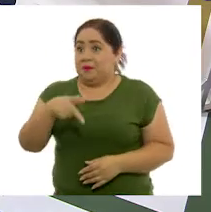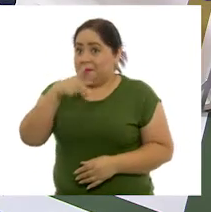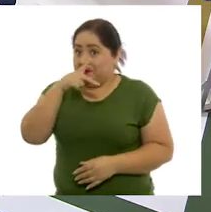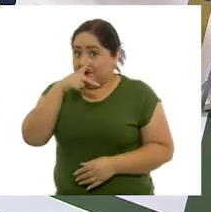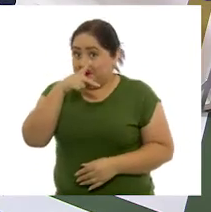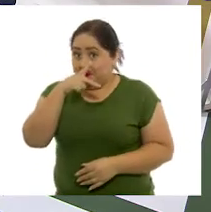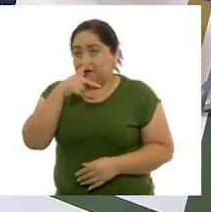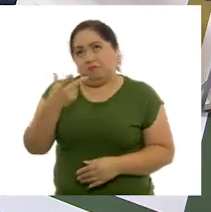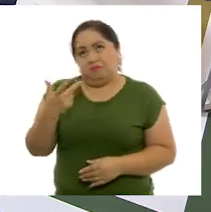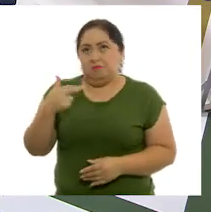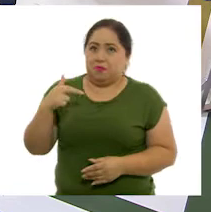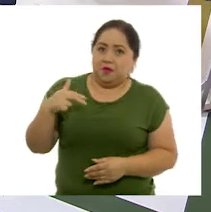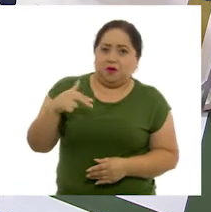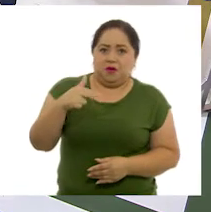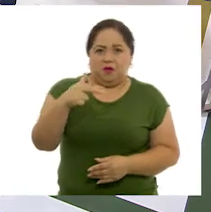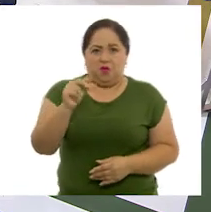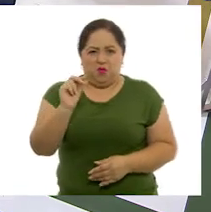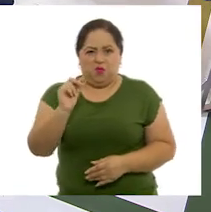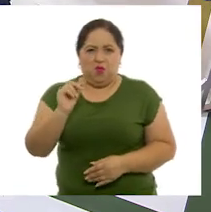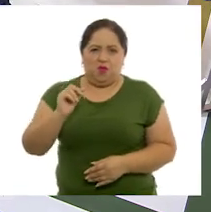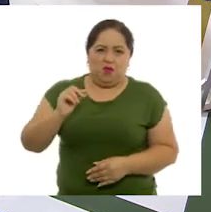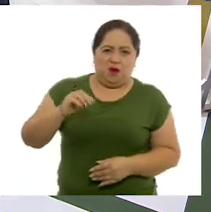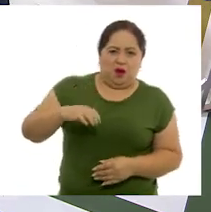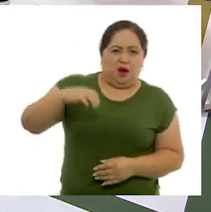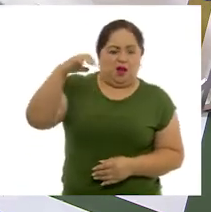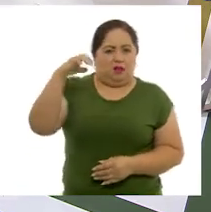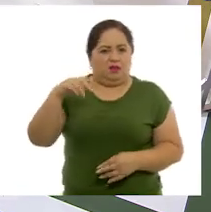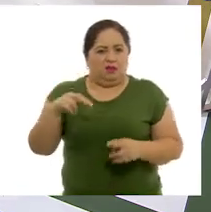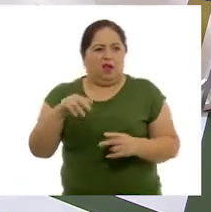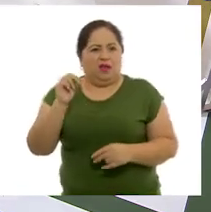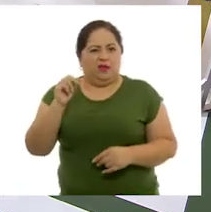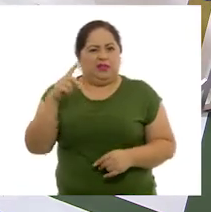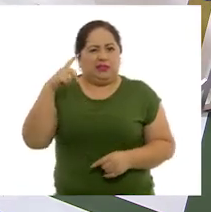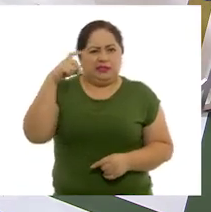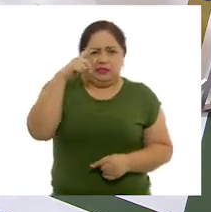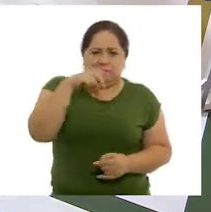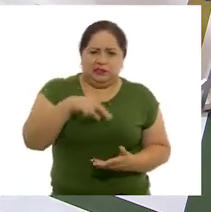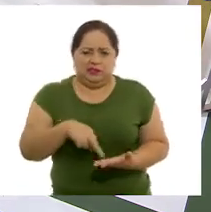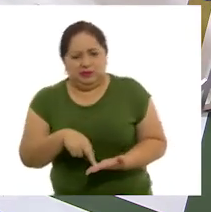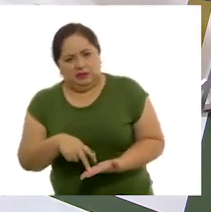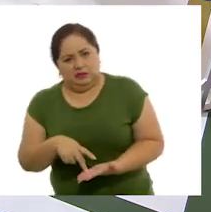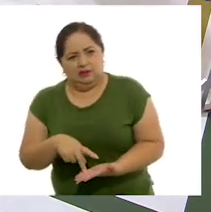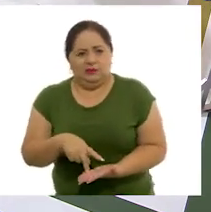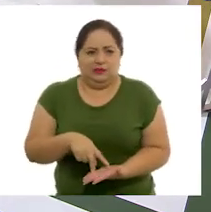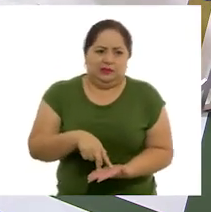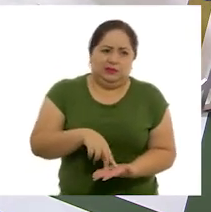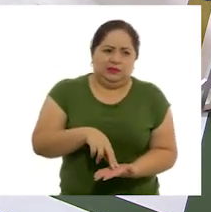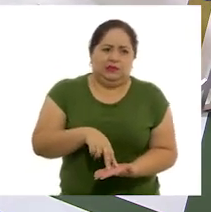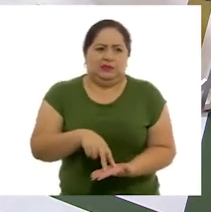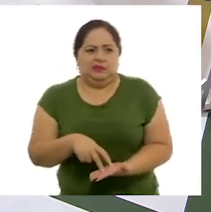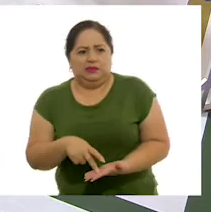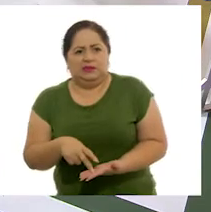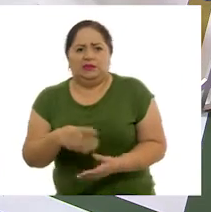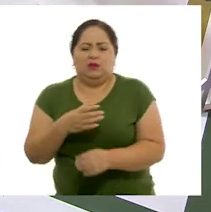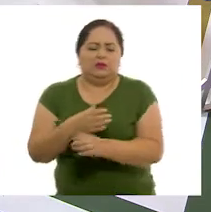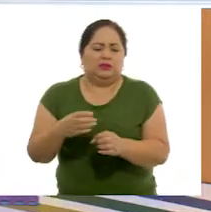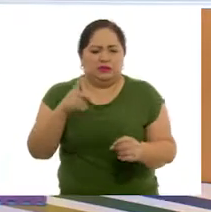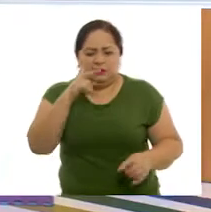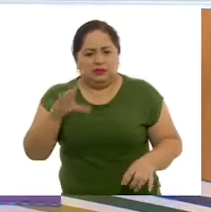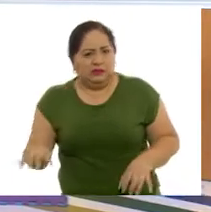Mi papá camina está como... Está un poco grande y sí, a veces ya le cuesta trabajo y sí, ya va agarrándose de las cosas, mi